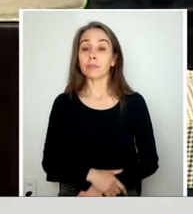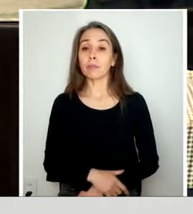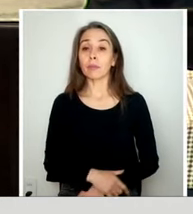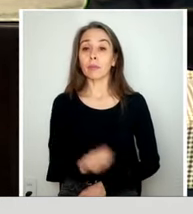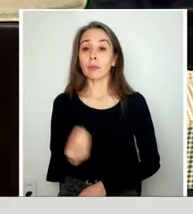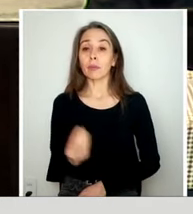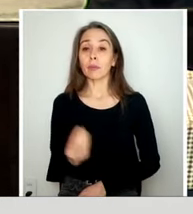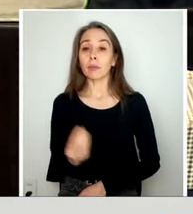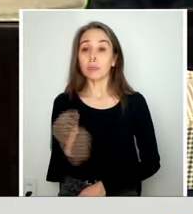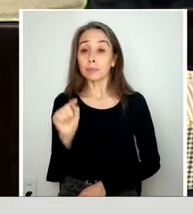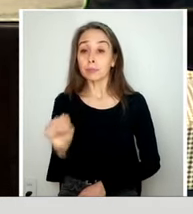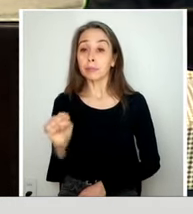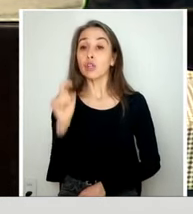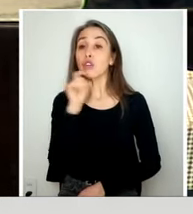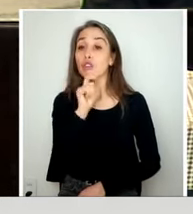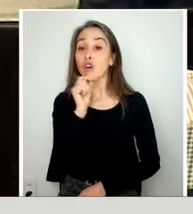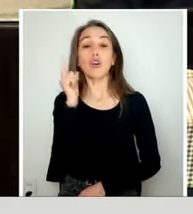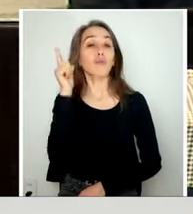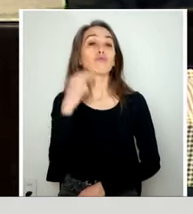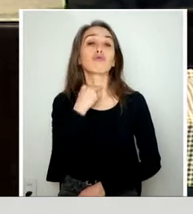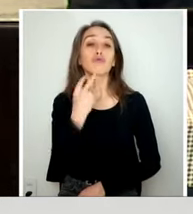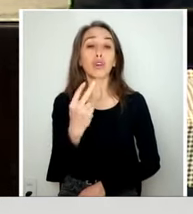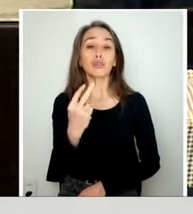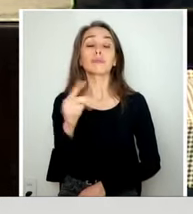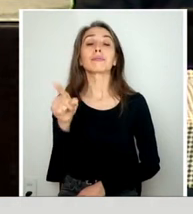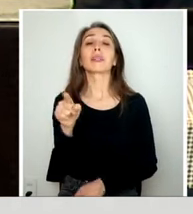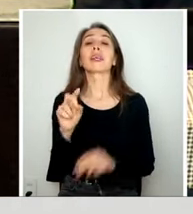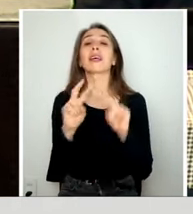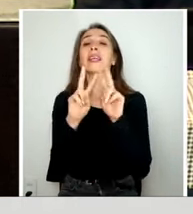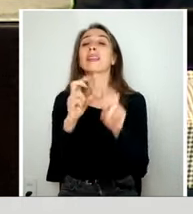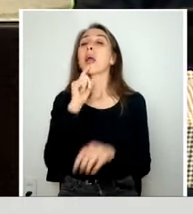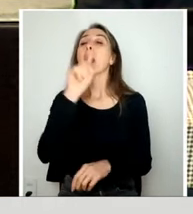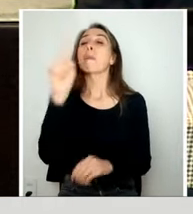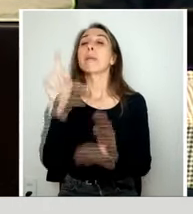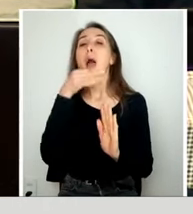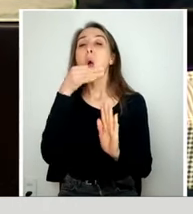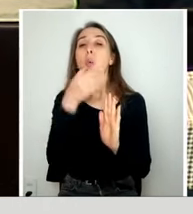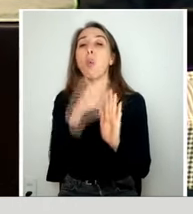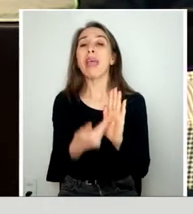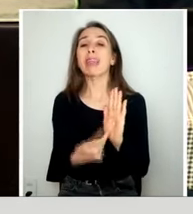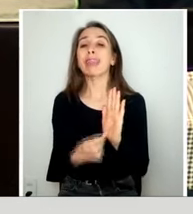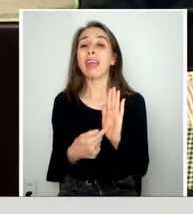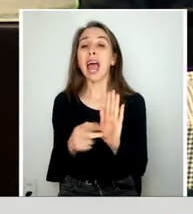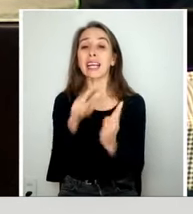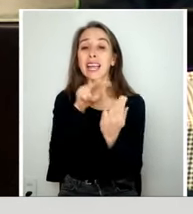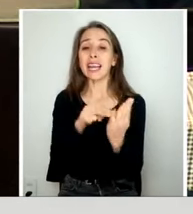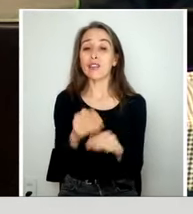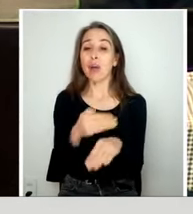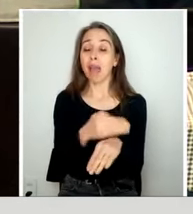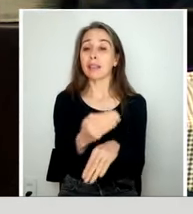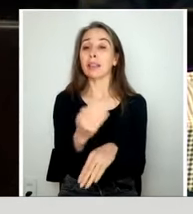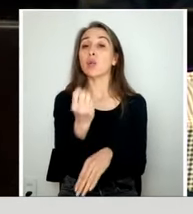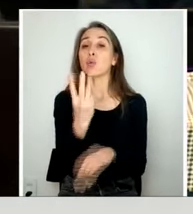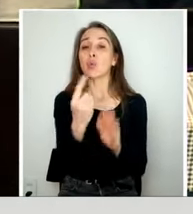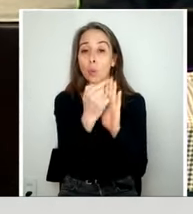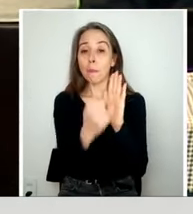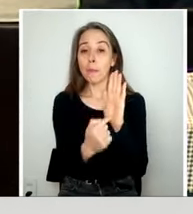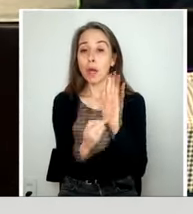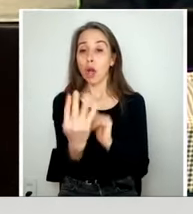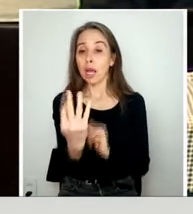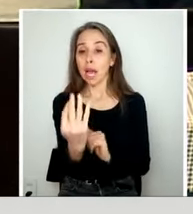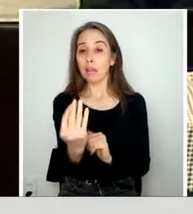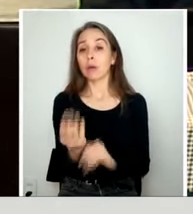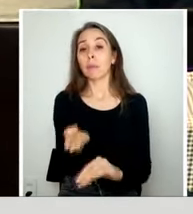sobre la cuenta presidente el sobre el punto 14 quisiera pedirle que pida nuevamente